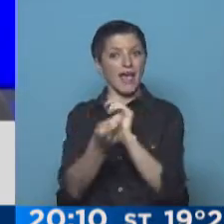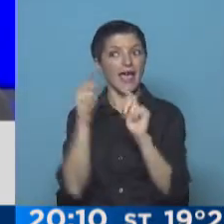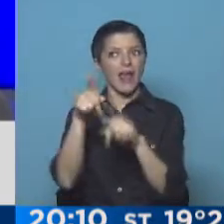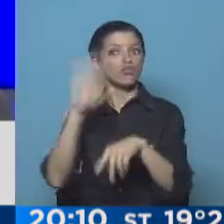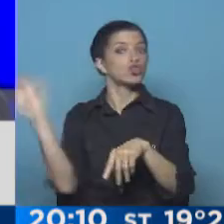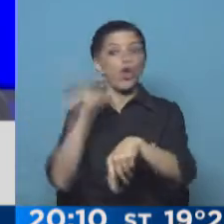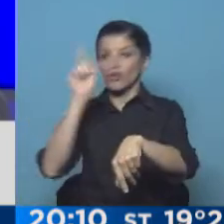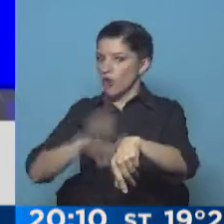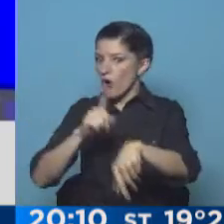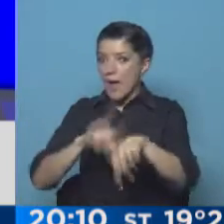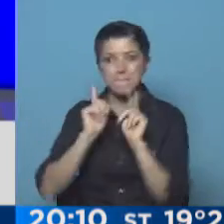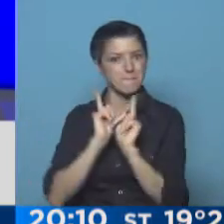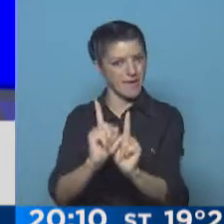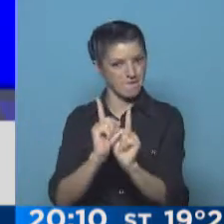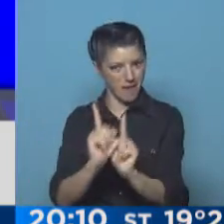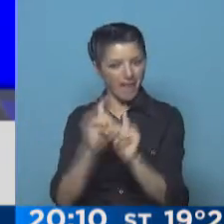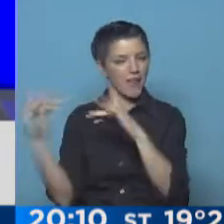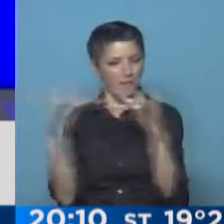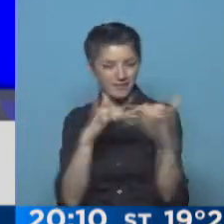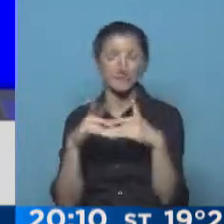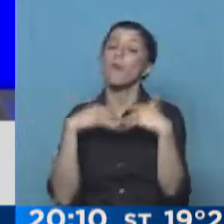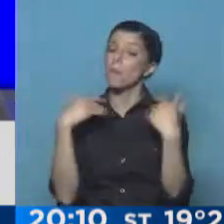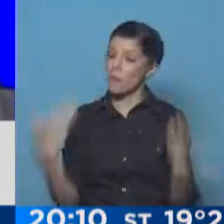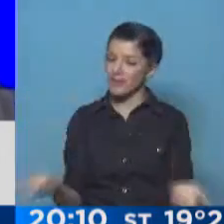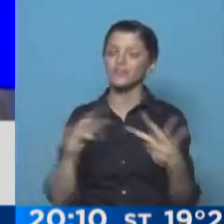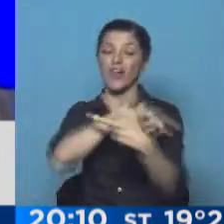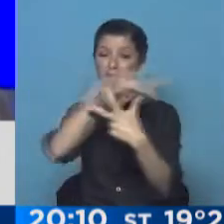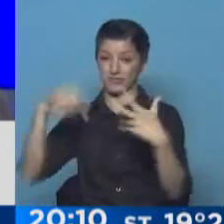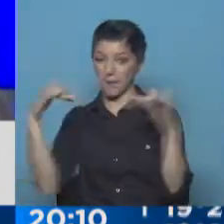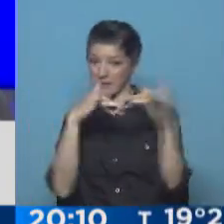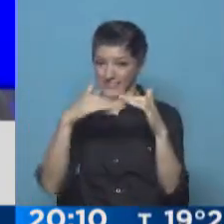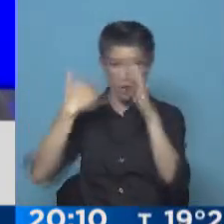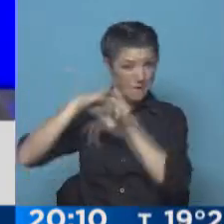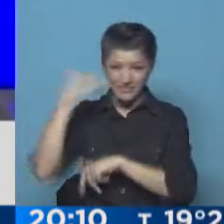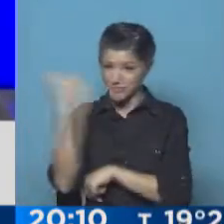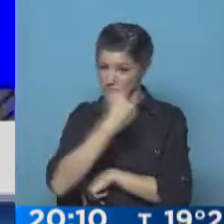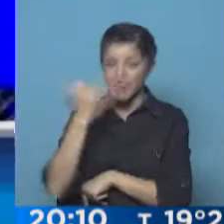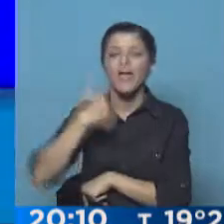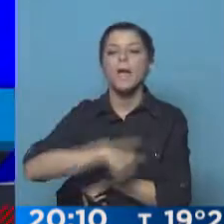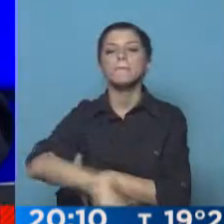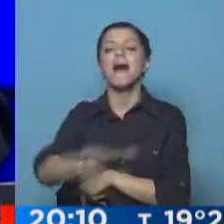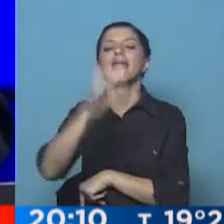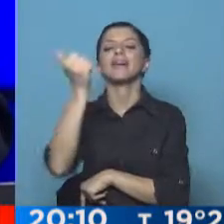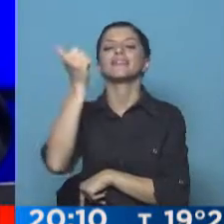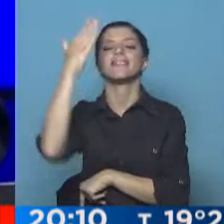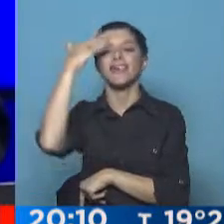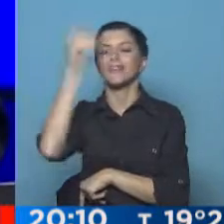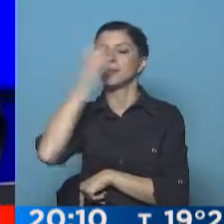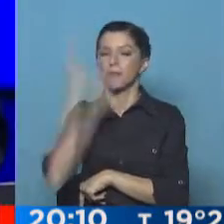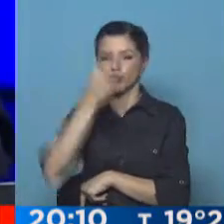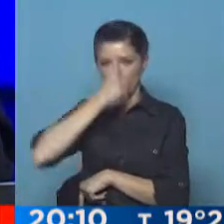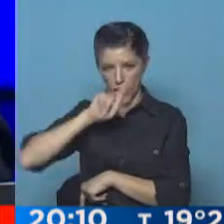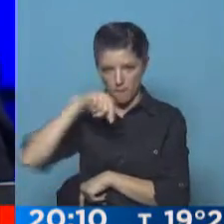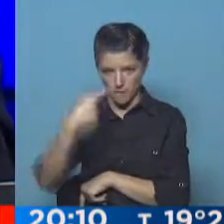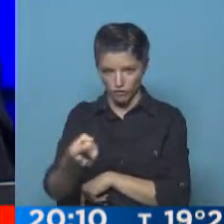todos jueguen en el mismo horario. Por eso van los tres partidos a las 18:15 del domingo. Vamos a